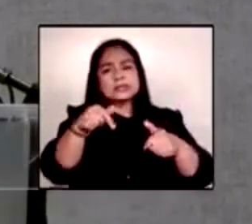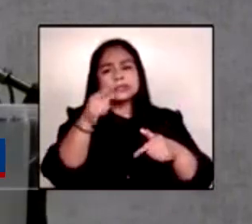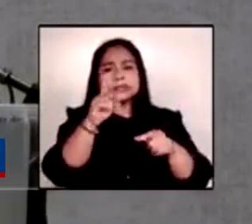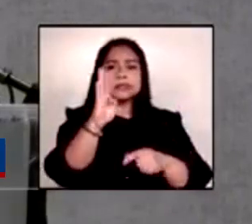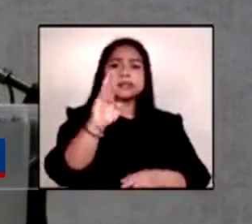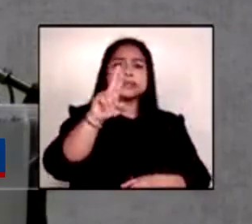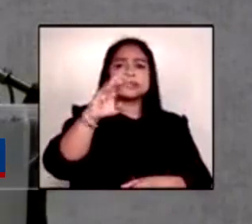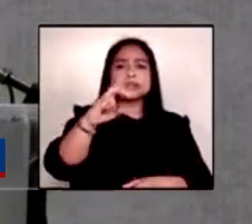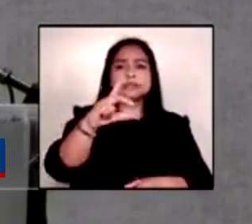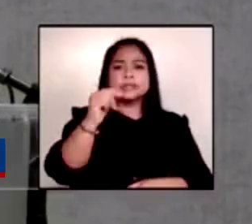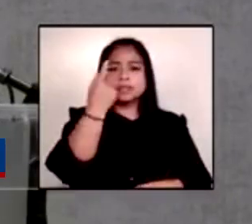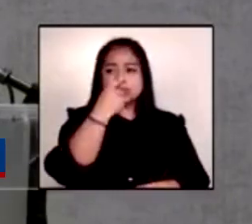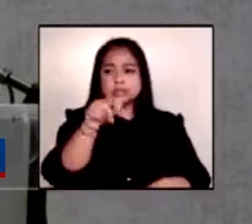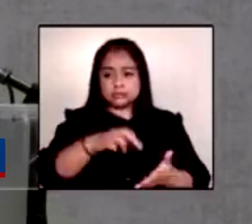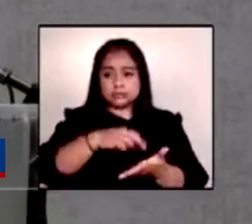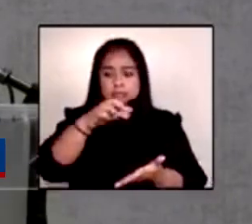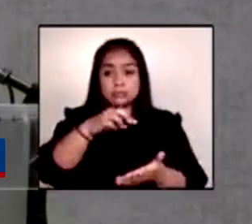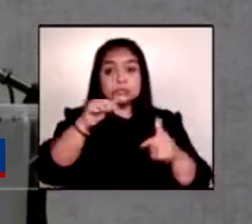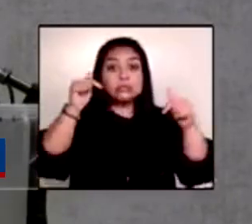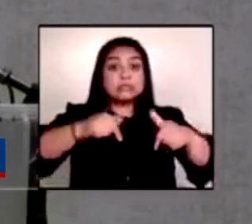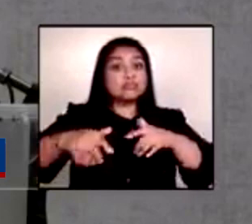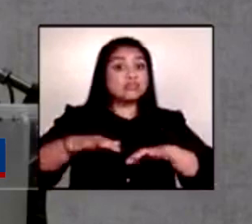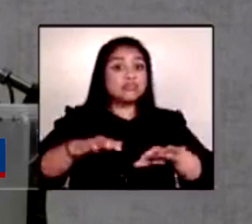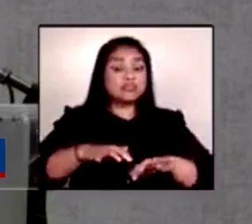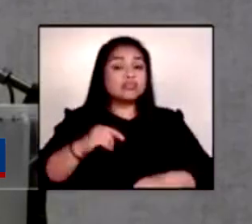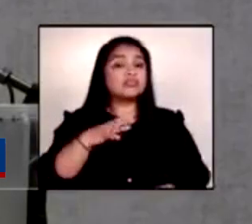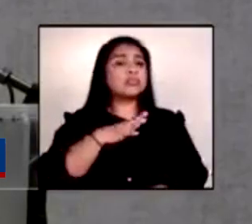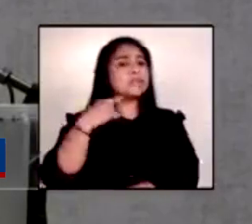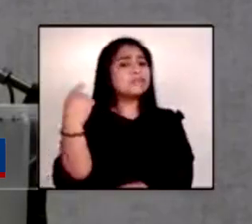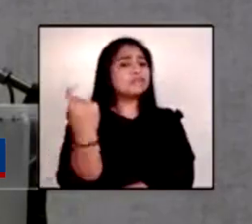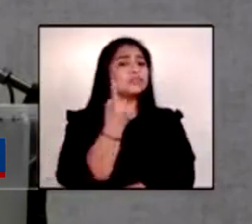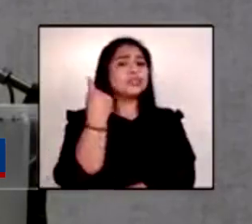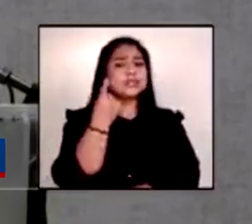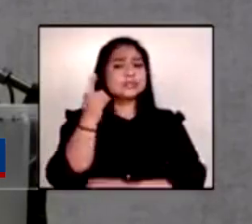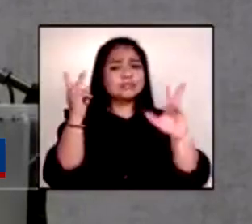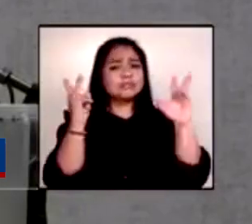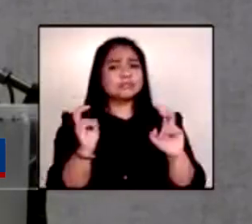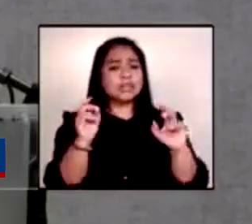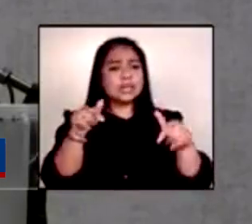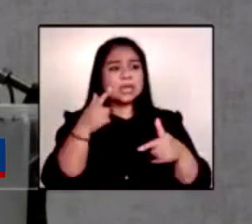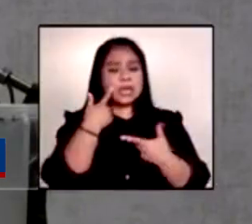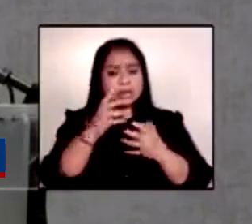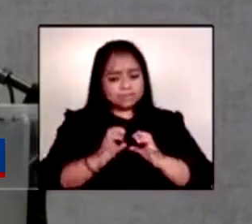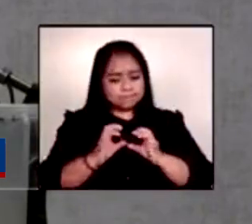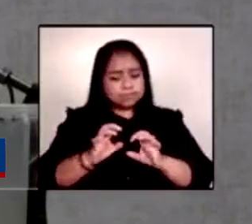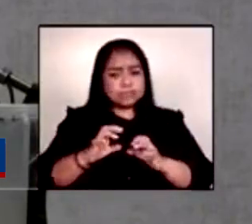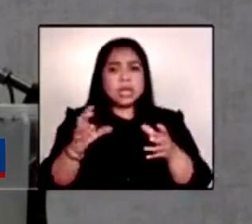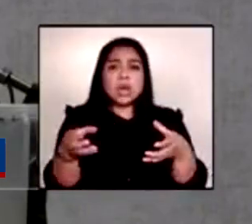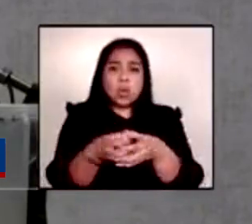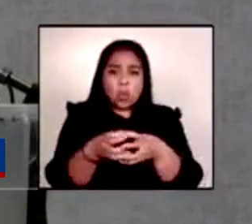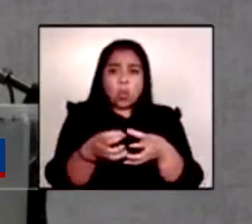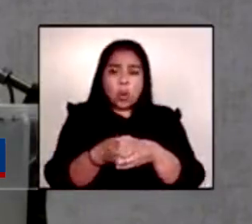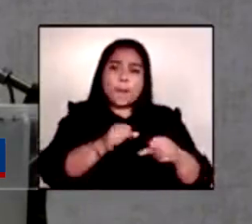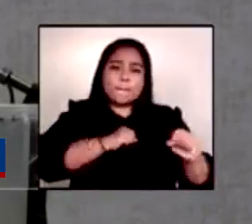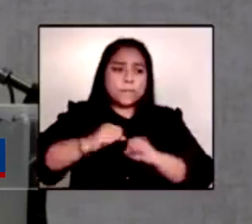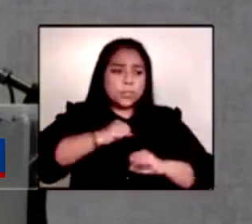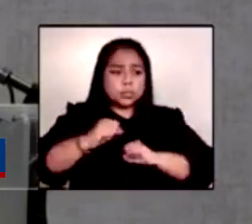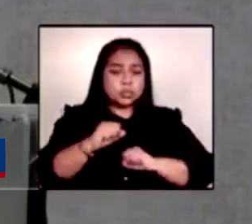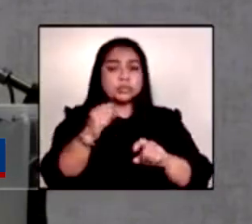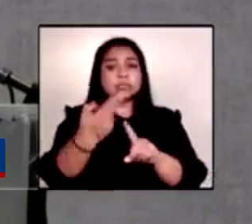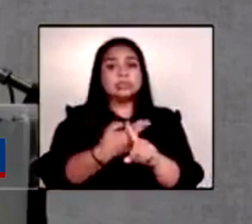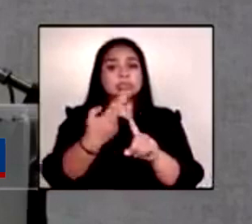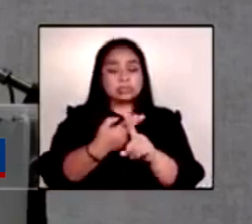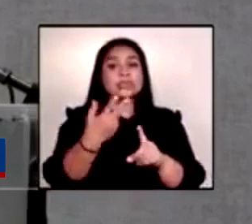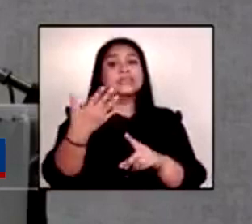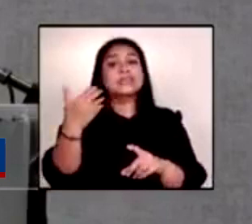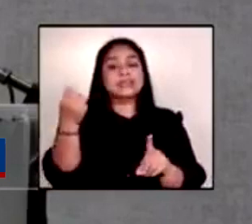Este evento marca un importante paso en los esfuerzos colectivos por reforzar la gestión del riesgo de desastres